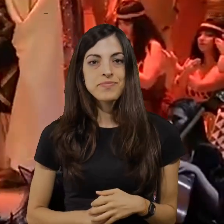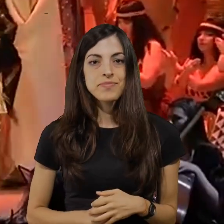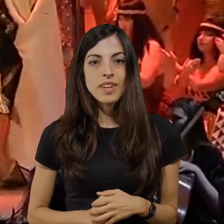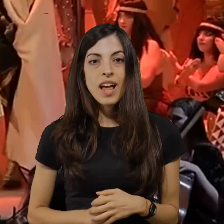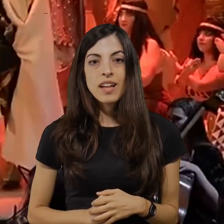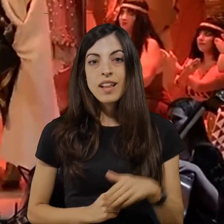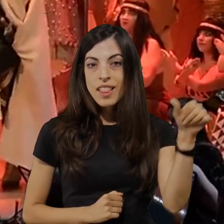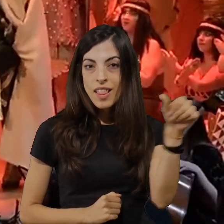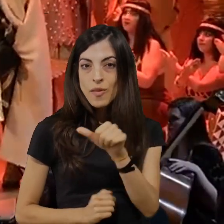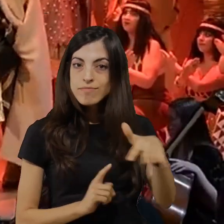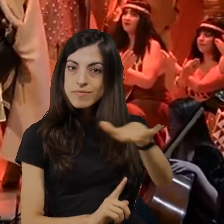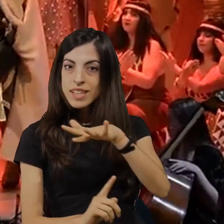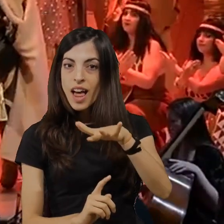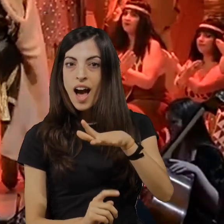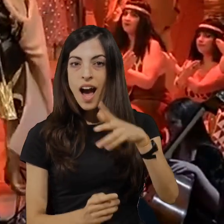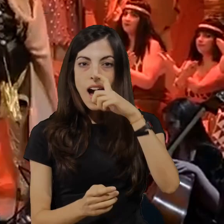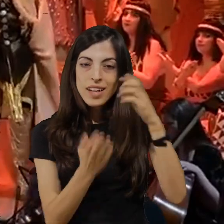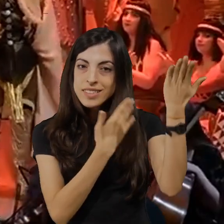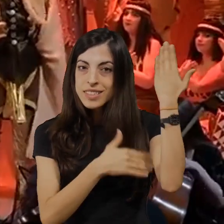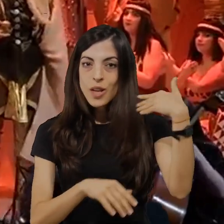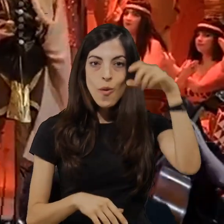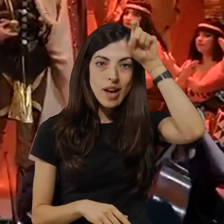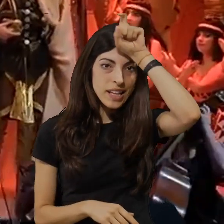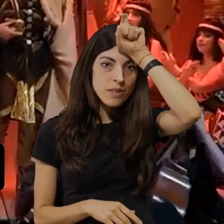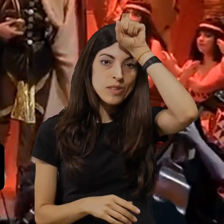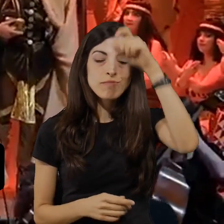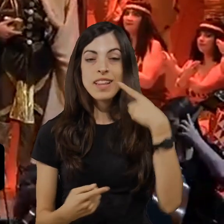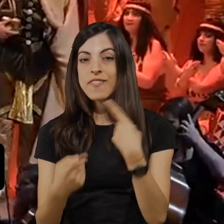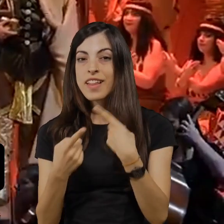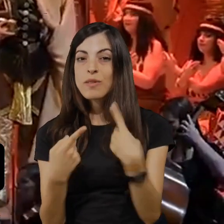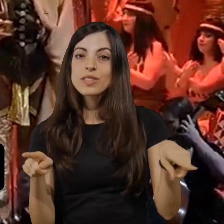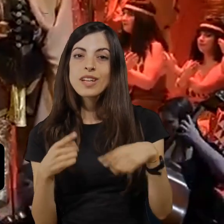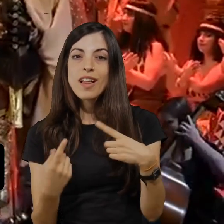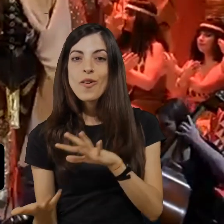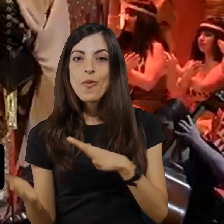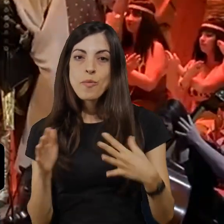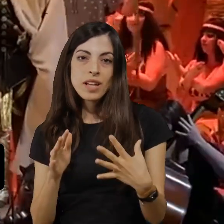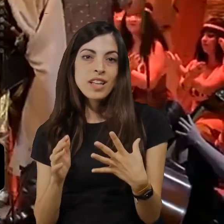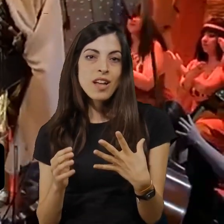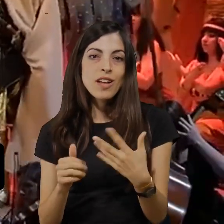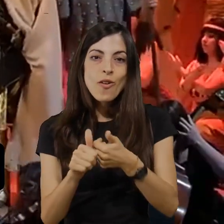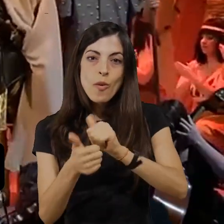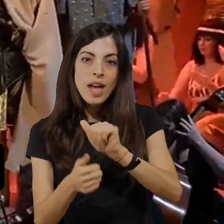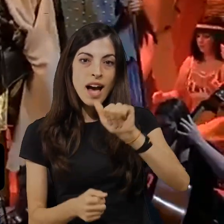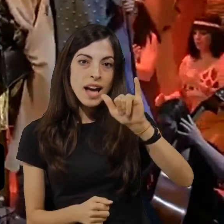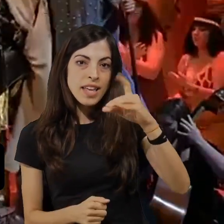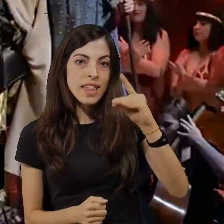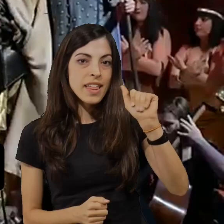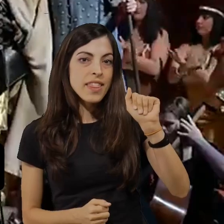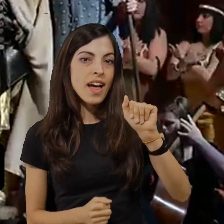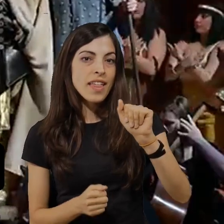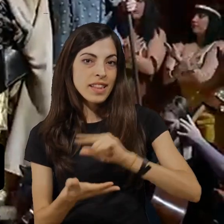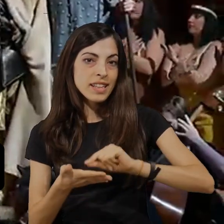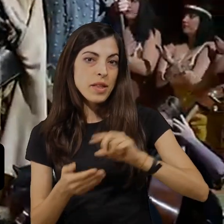La obra está ambientada en el Antiguo Egipto y sus referencias musicales la convierten en algunos momentos en una parodia de la